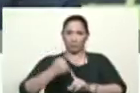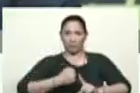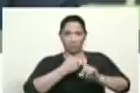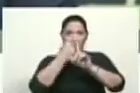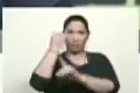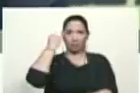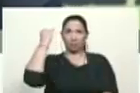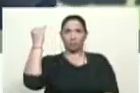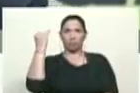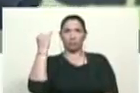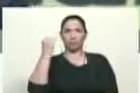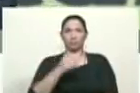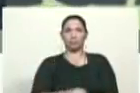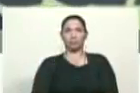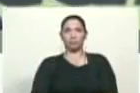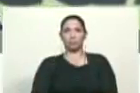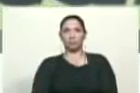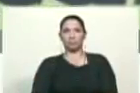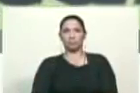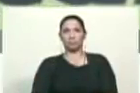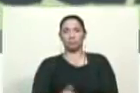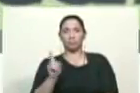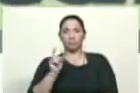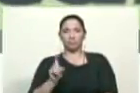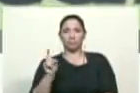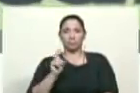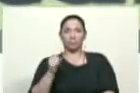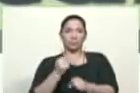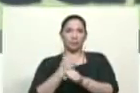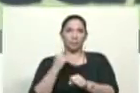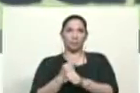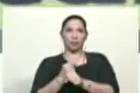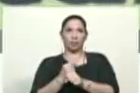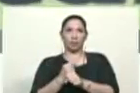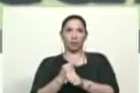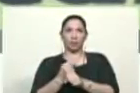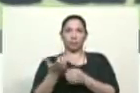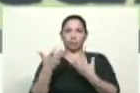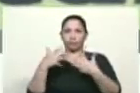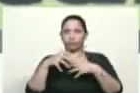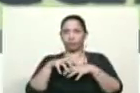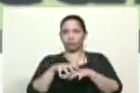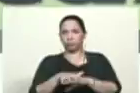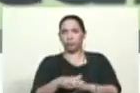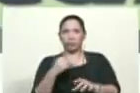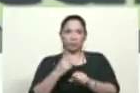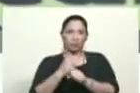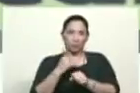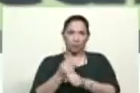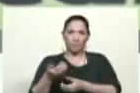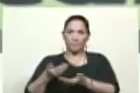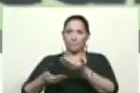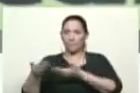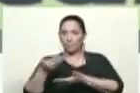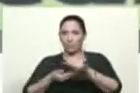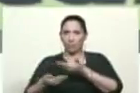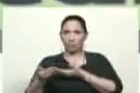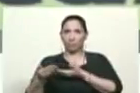ideas, el necesario trabajo integrador, el trabajo mutuo por